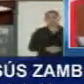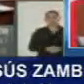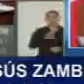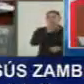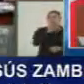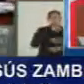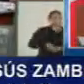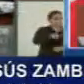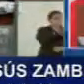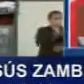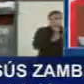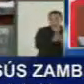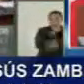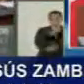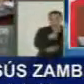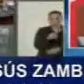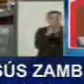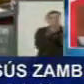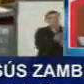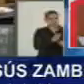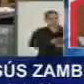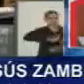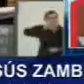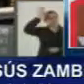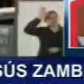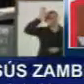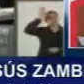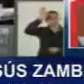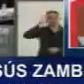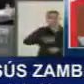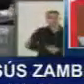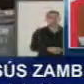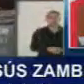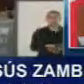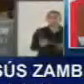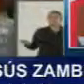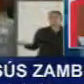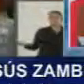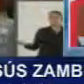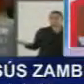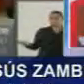la han llamado de otra manera. La Chapo diputada. Ella,